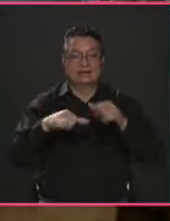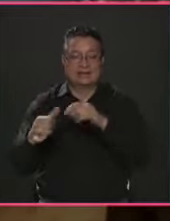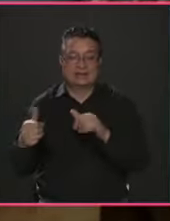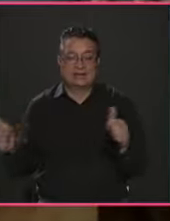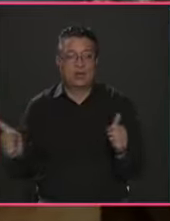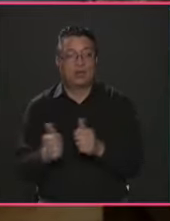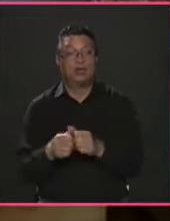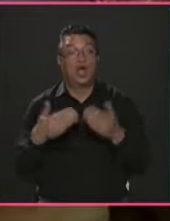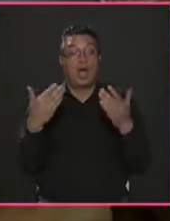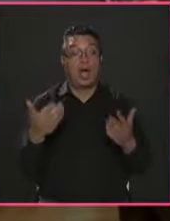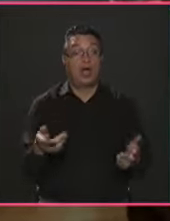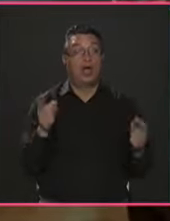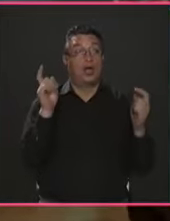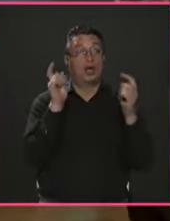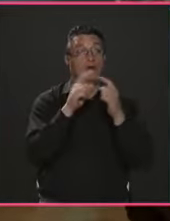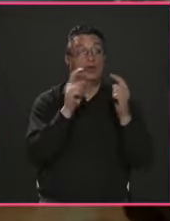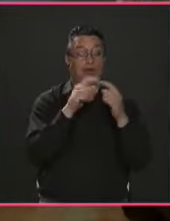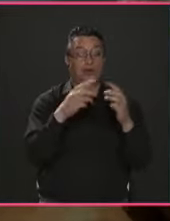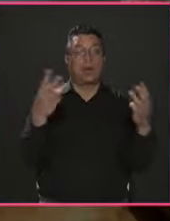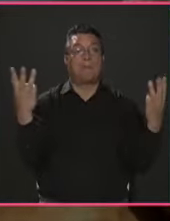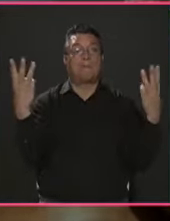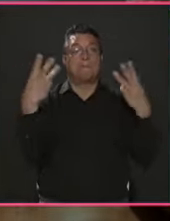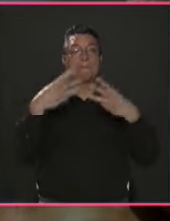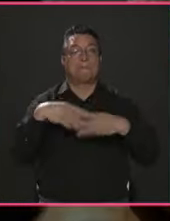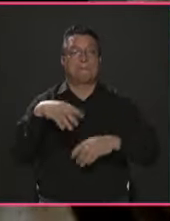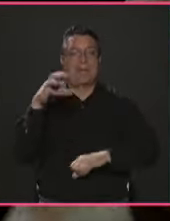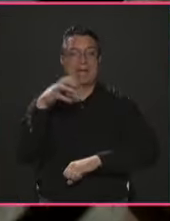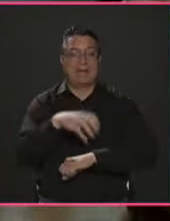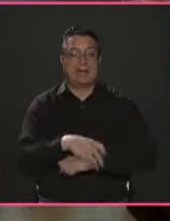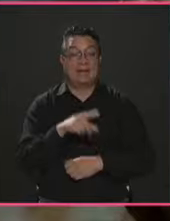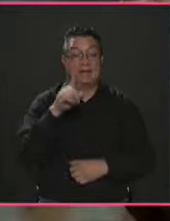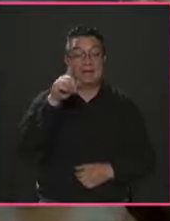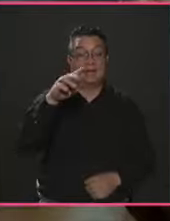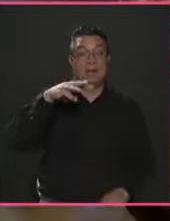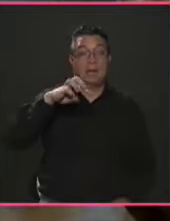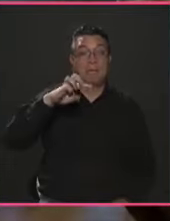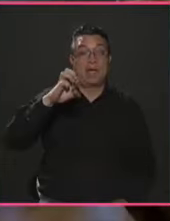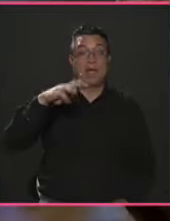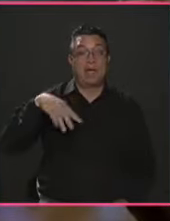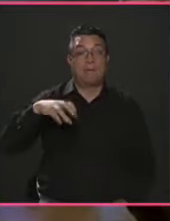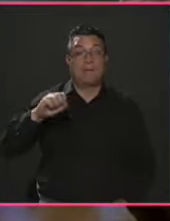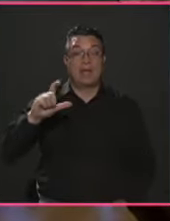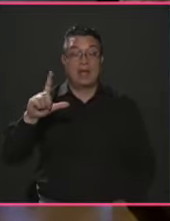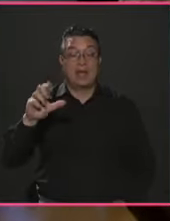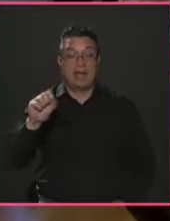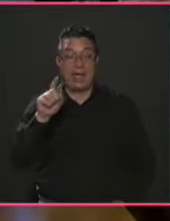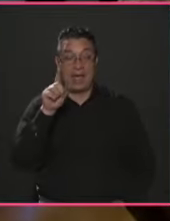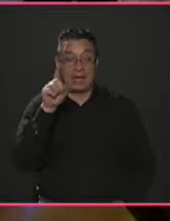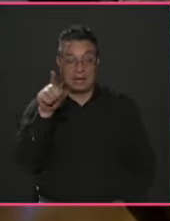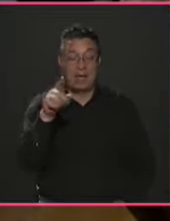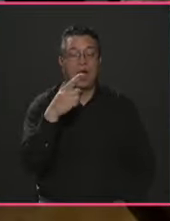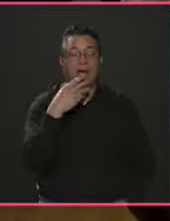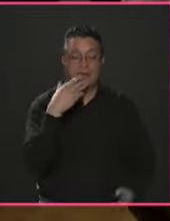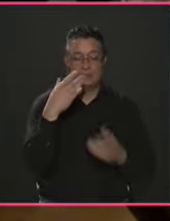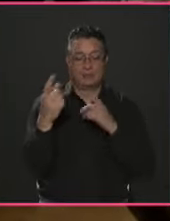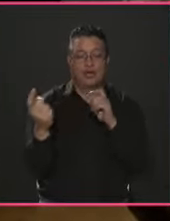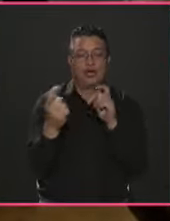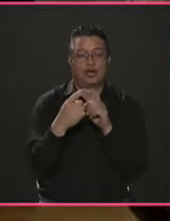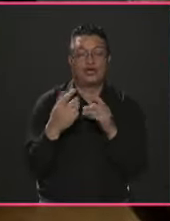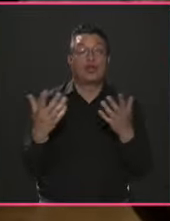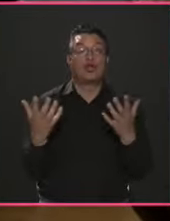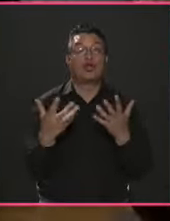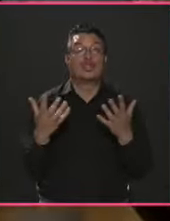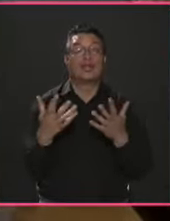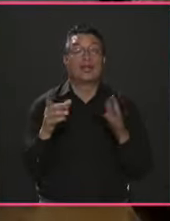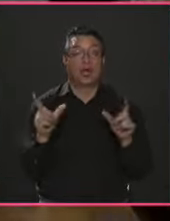vamos a tomar contacto con Magallanes Allá está Pamela santibáñez que vamos a tomar contacto justamente porque congreso